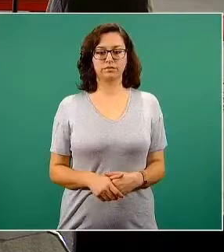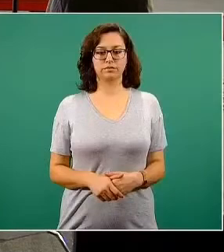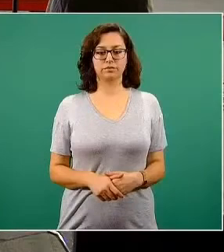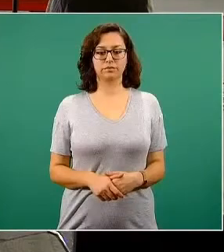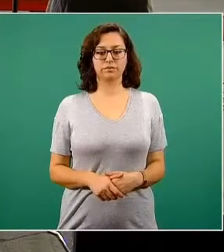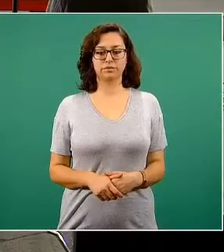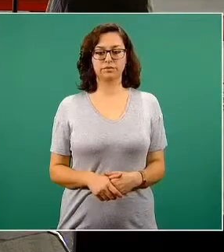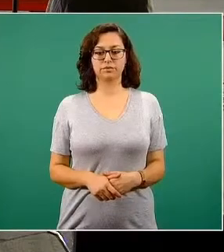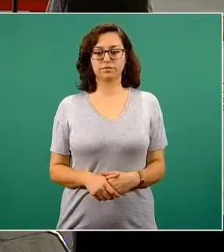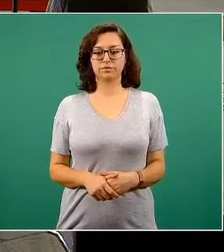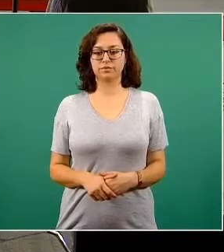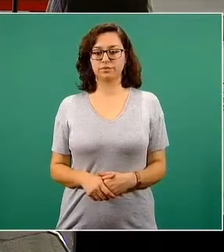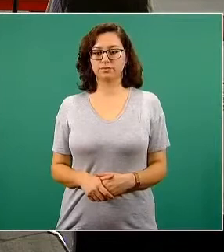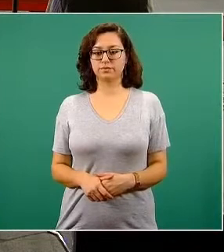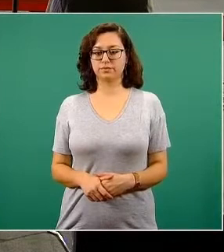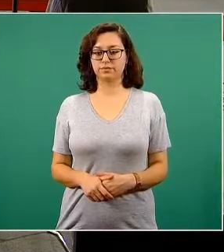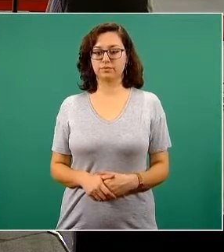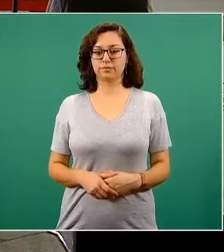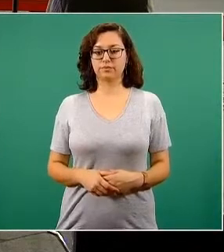sigue.